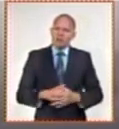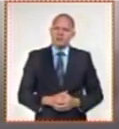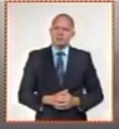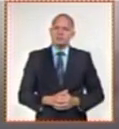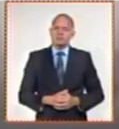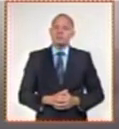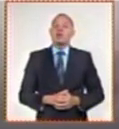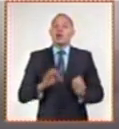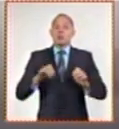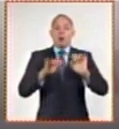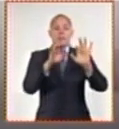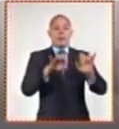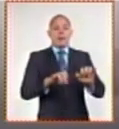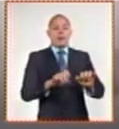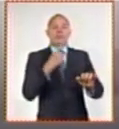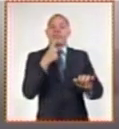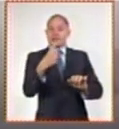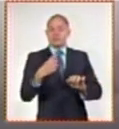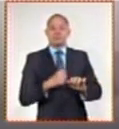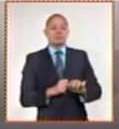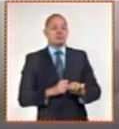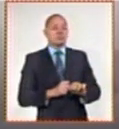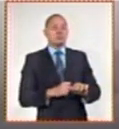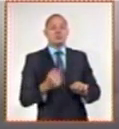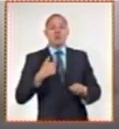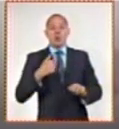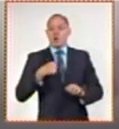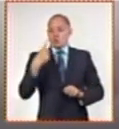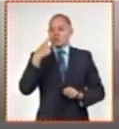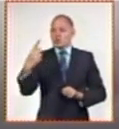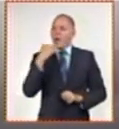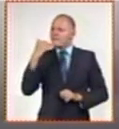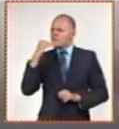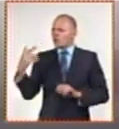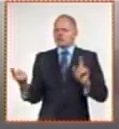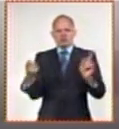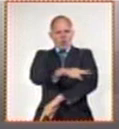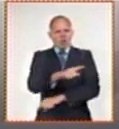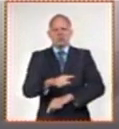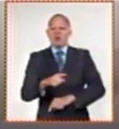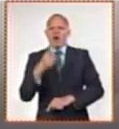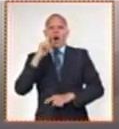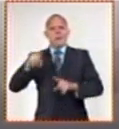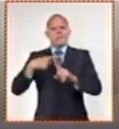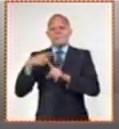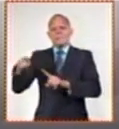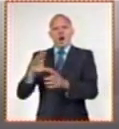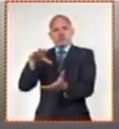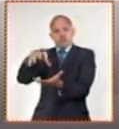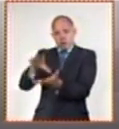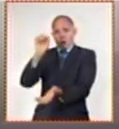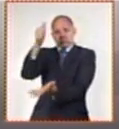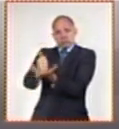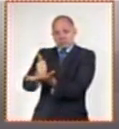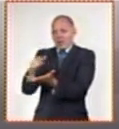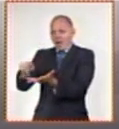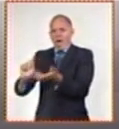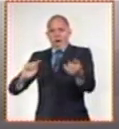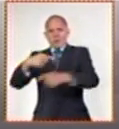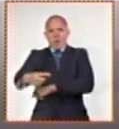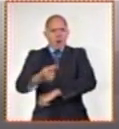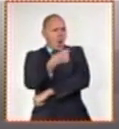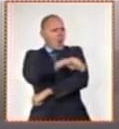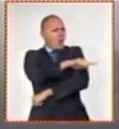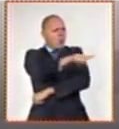Expreso mi más enérgico repudio a la violencia institucional desatada por el gobierno de la ciudad frente a una masiva manifestación